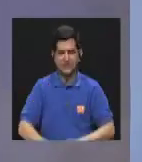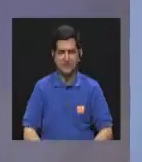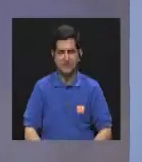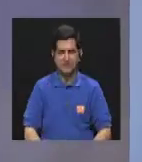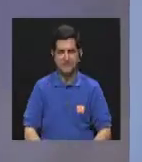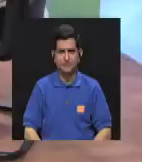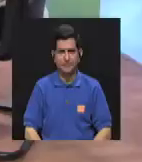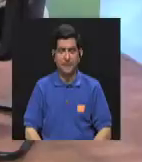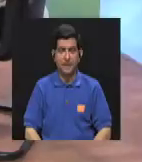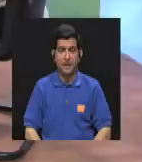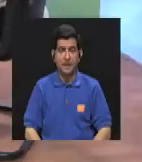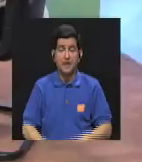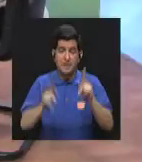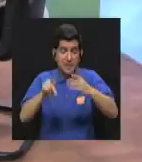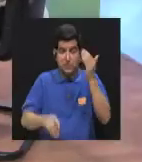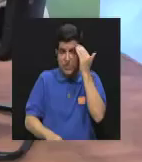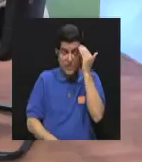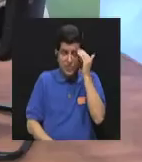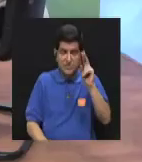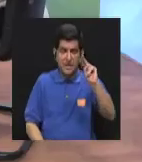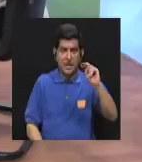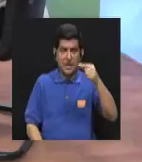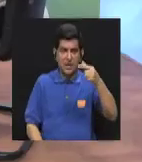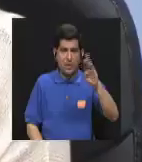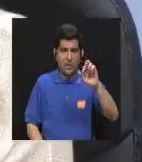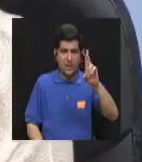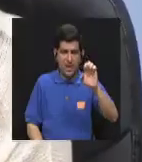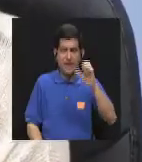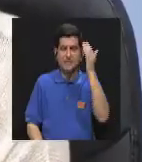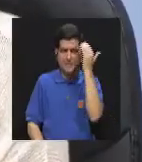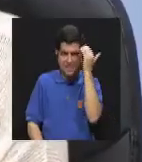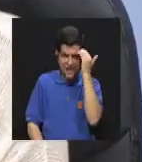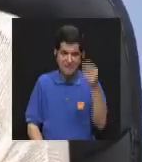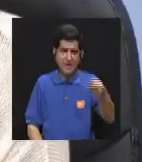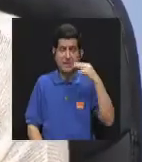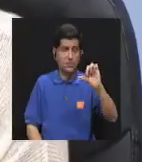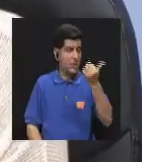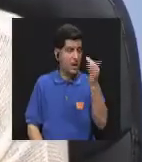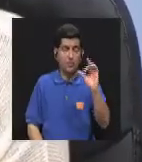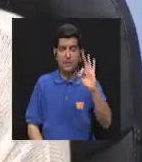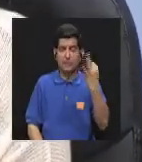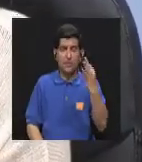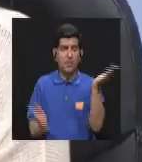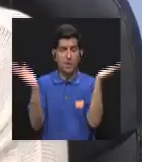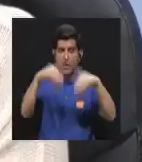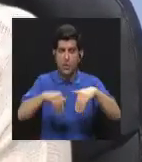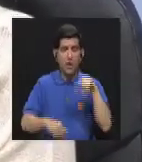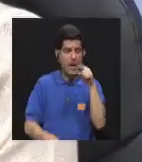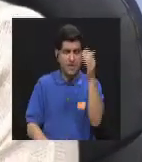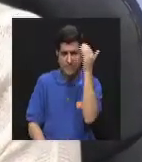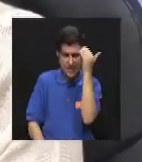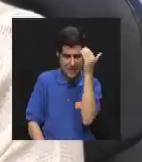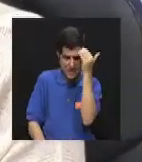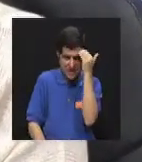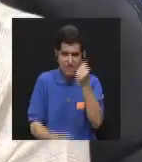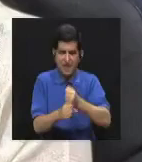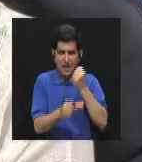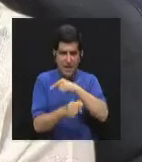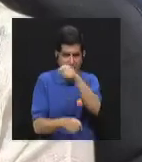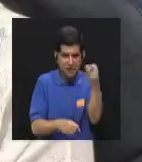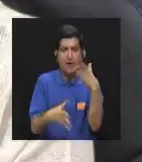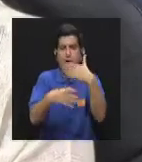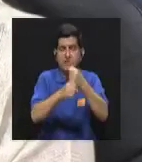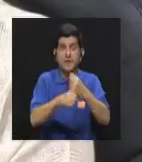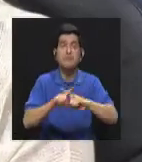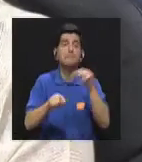transmitir. Quienes no sabemos Noere, conozcamos las historias, que no habría otra forma que nos llegaran si no fuera por medio del trabajo de ustedes en este